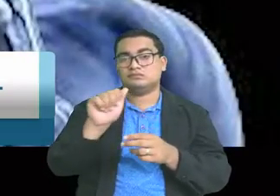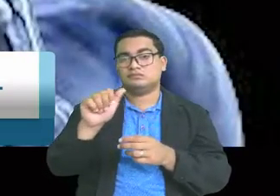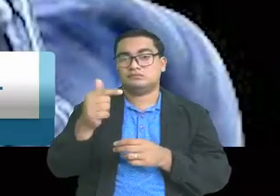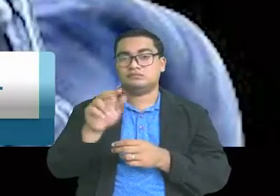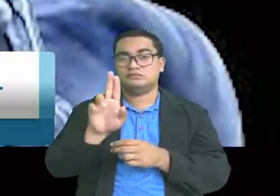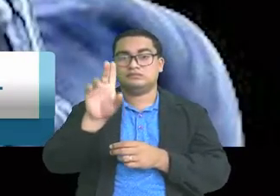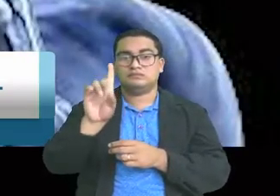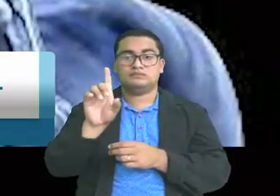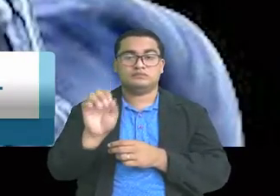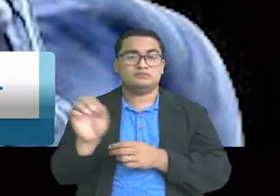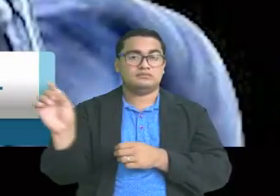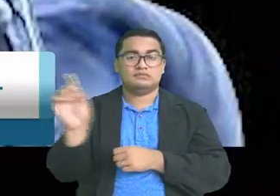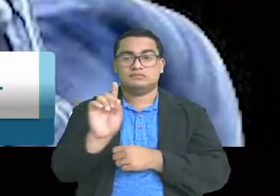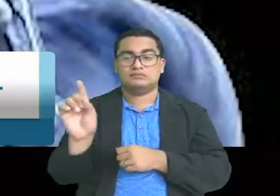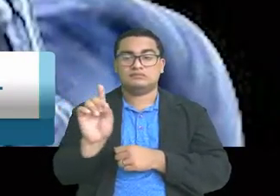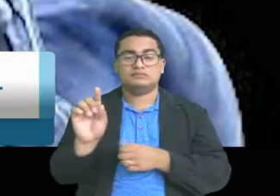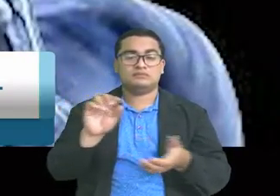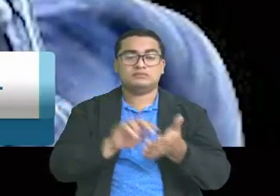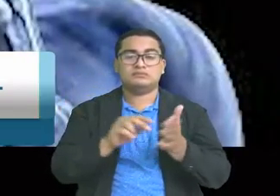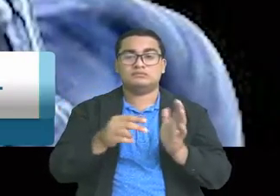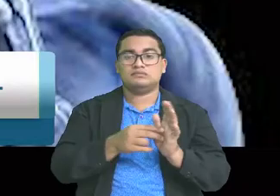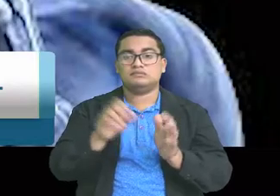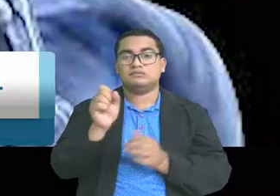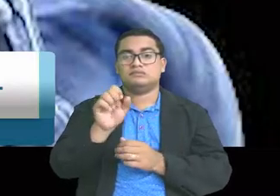súbito. Un déficit neurológico súbito.